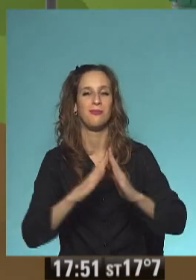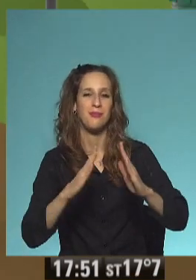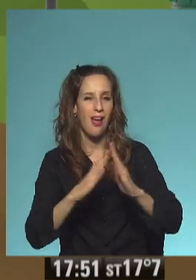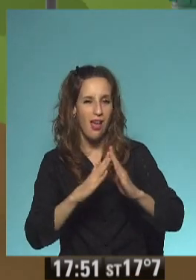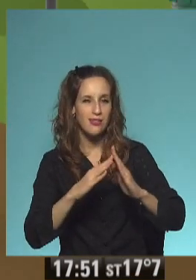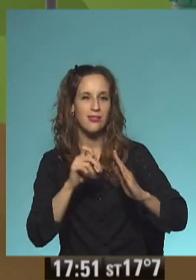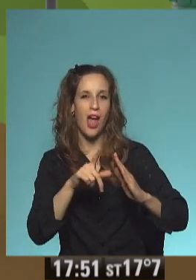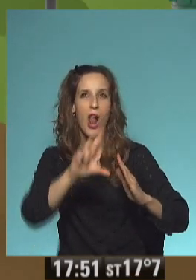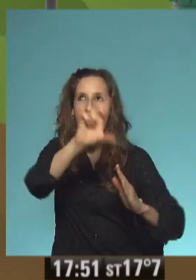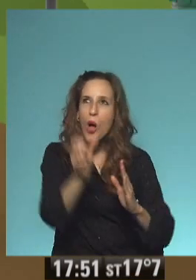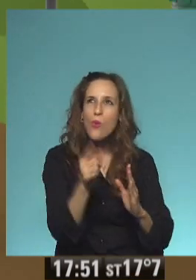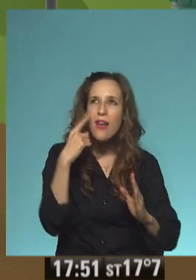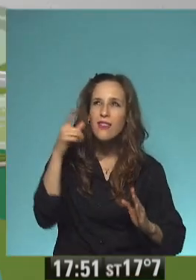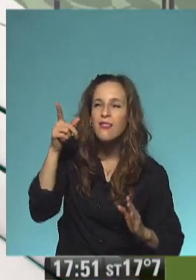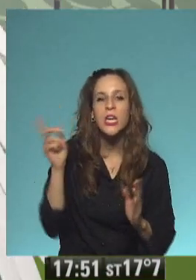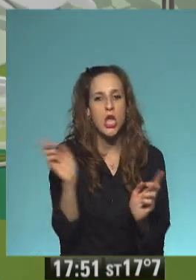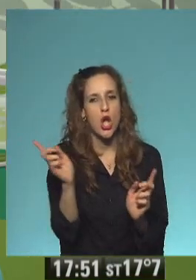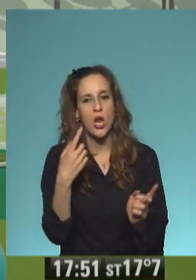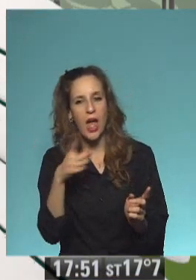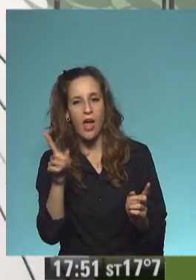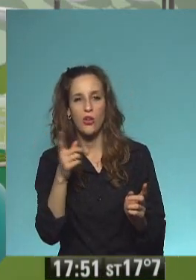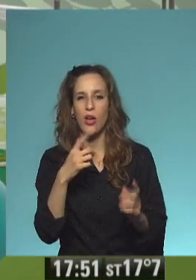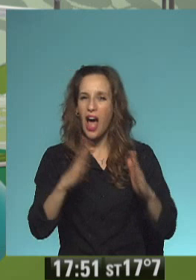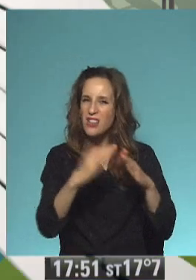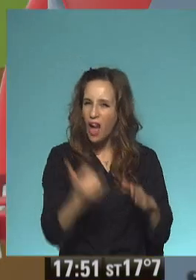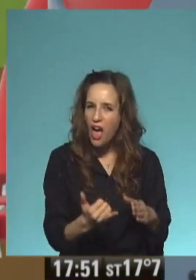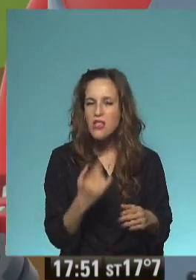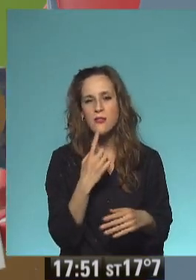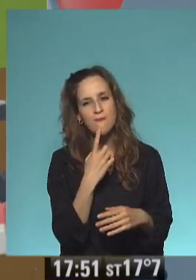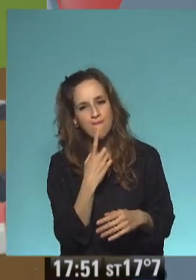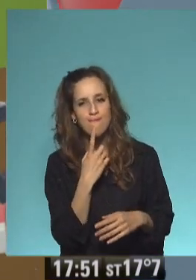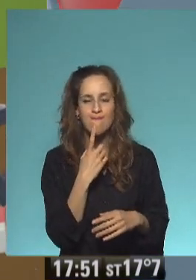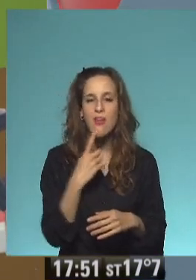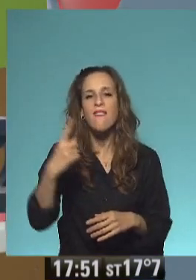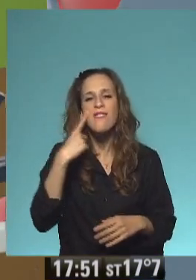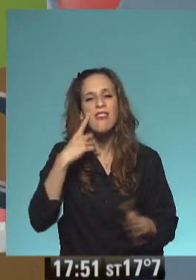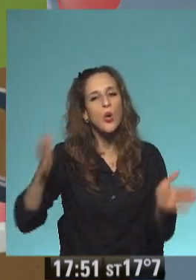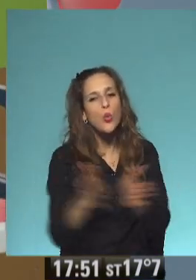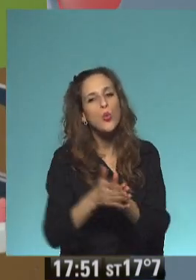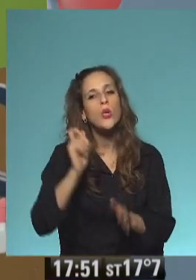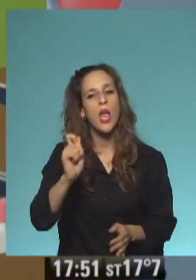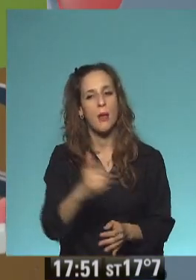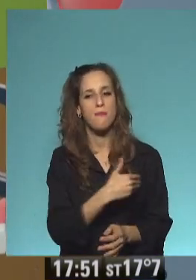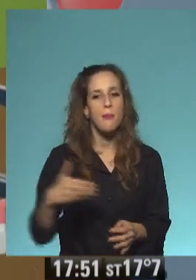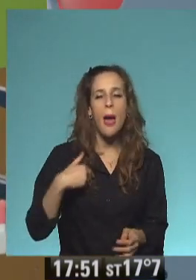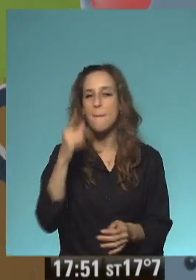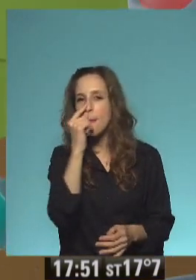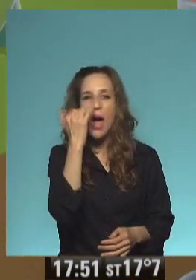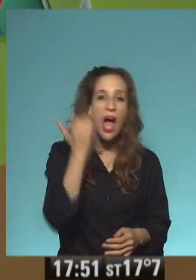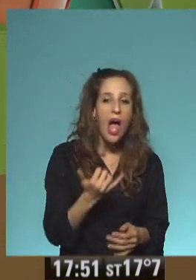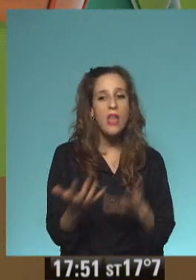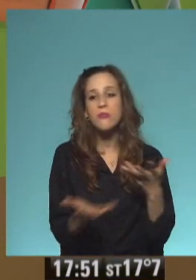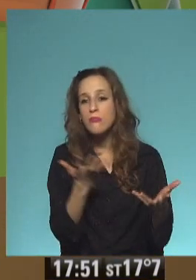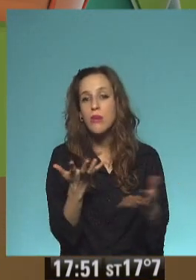es misterio. Tendrá casa. Entonces. Eso, ¿con quién vive? ¿Tiene mamá, papá, hermanos?